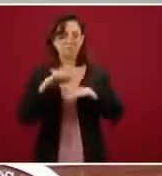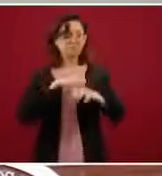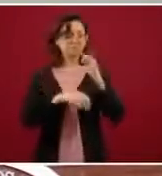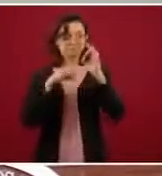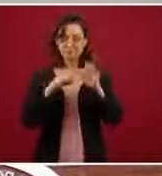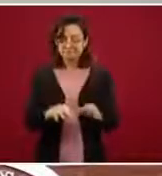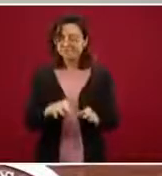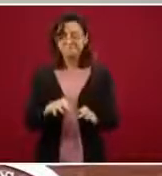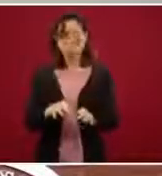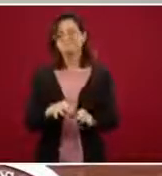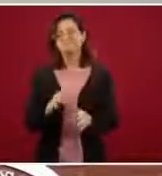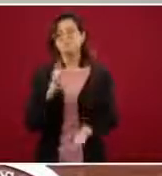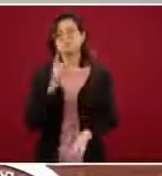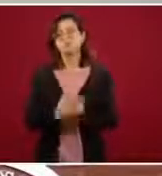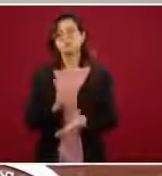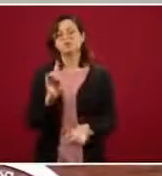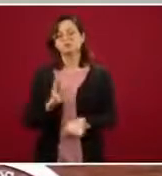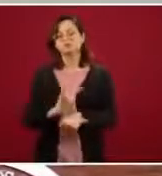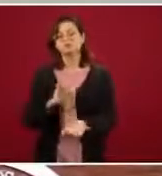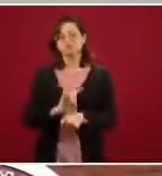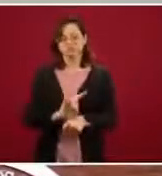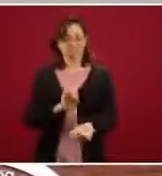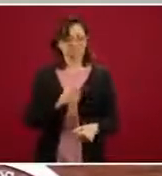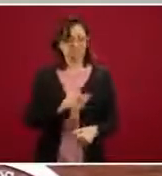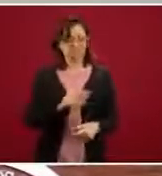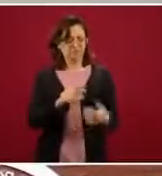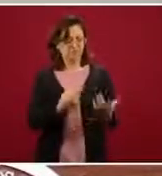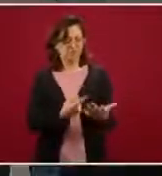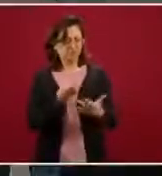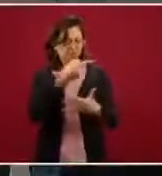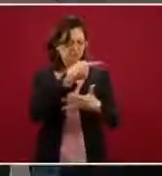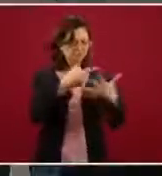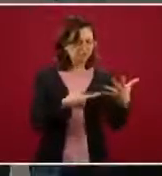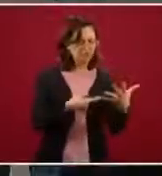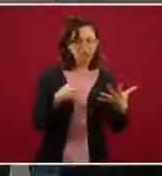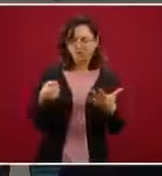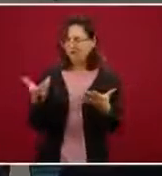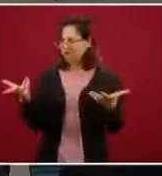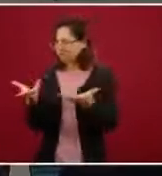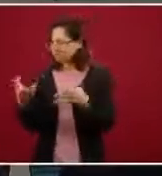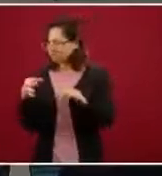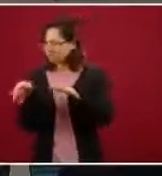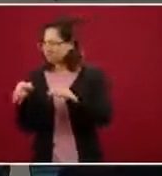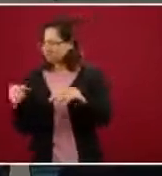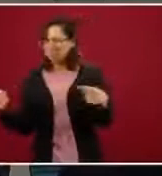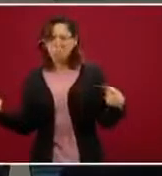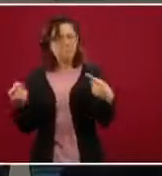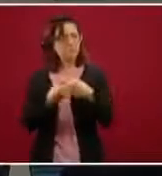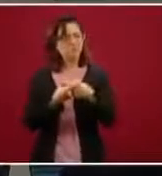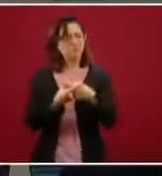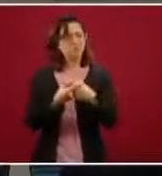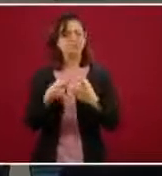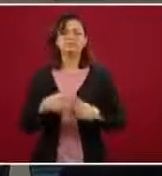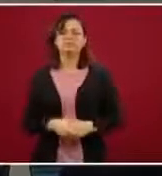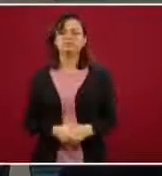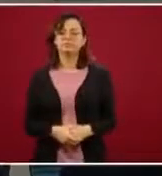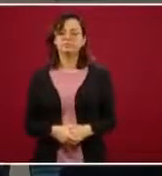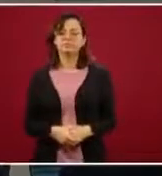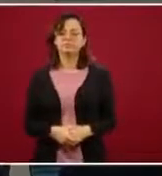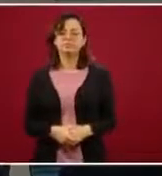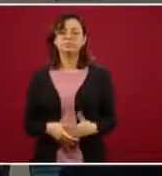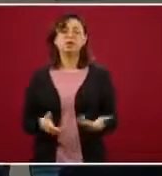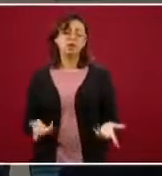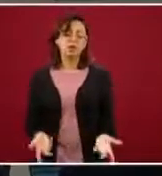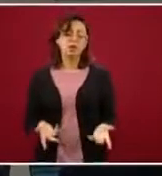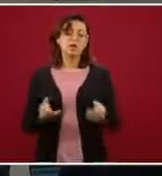fachada que no corresponden sus perfiles transaccionales con el objetivo de las sociedades mercantiles. A partir de ahí se estableció